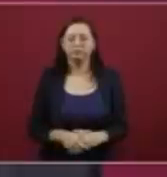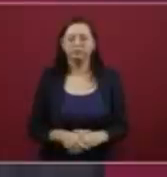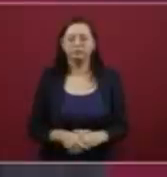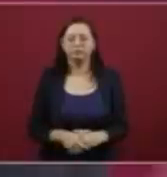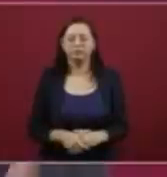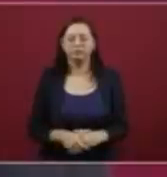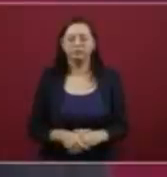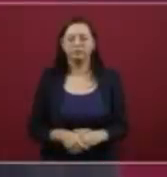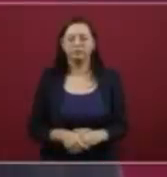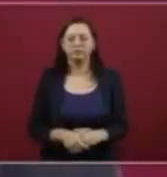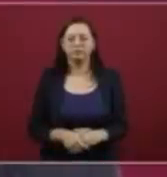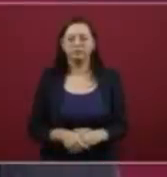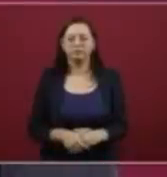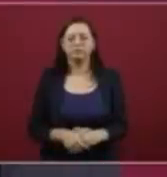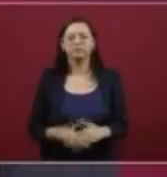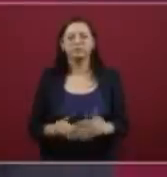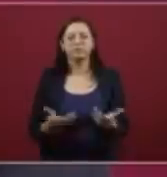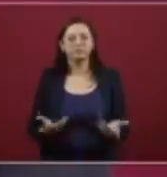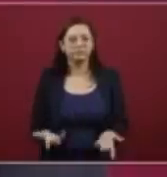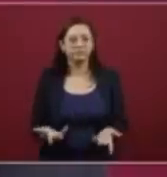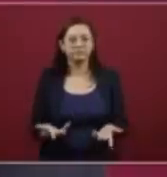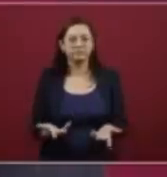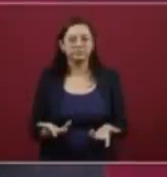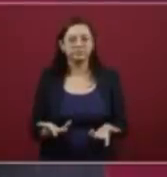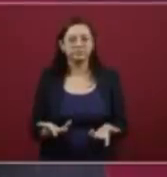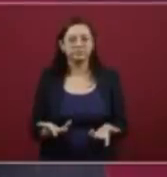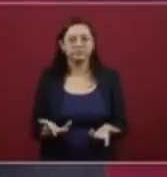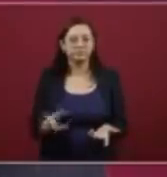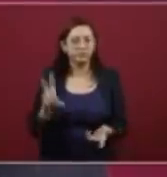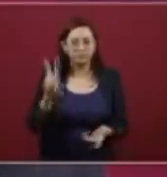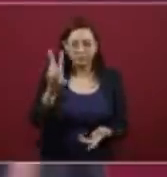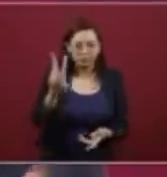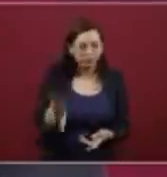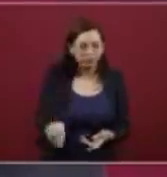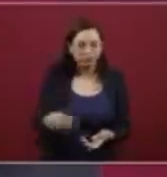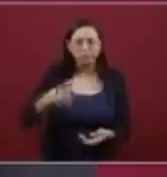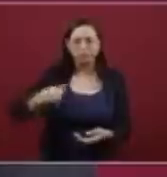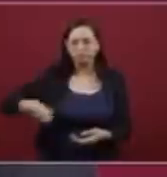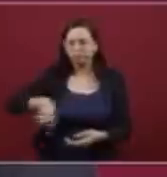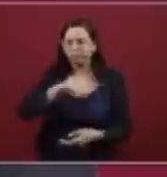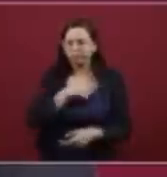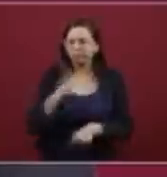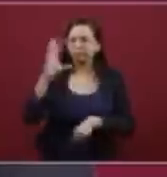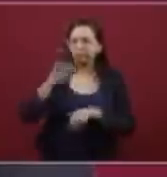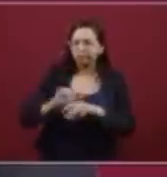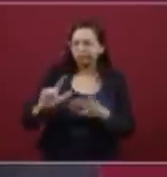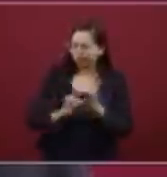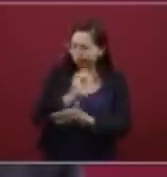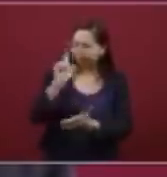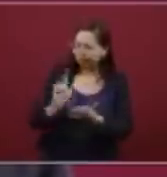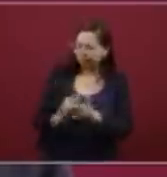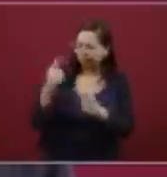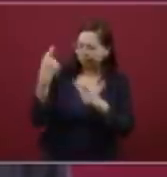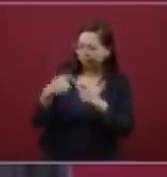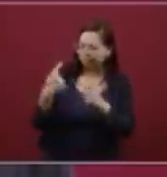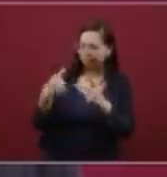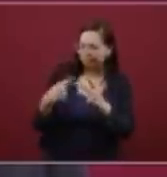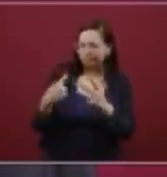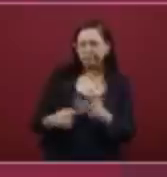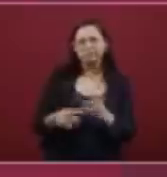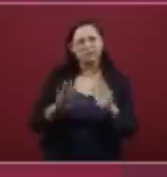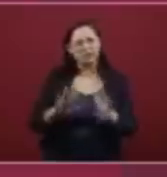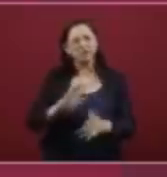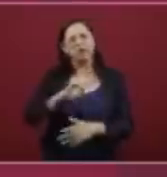porque tenemos esa facultad, es un asunto legal. Les explico el procedimiento.